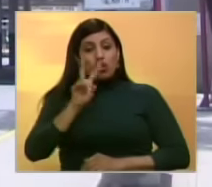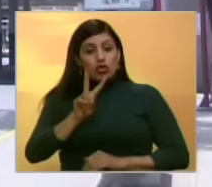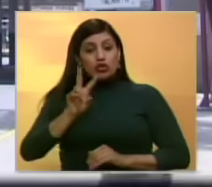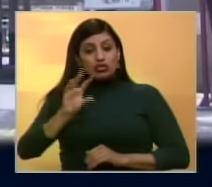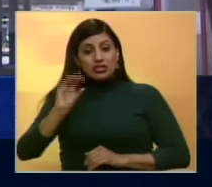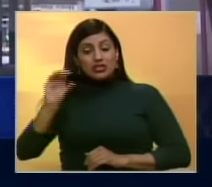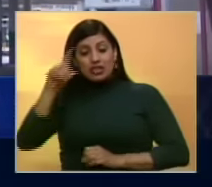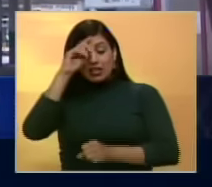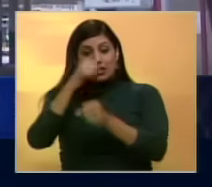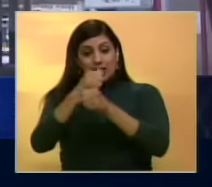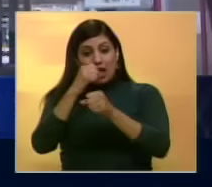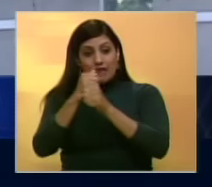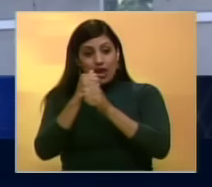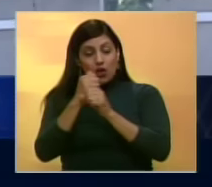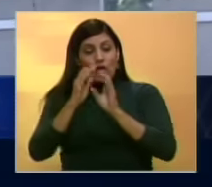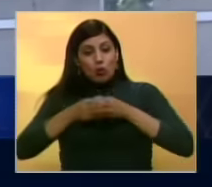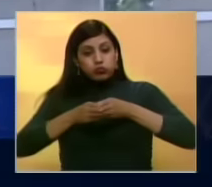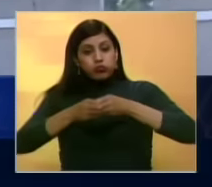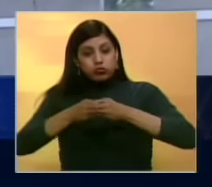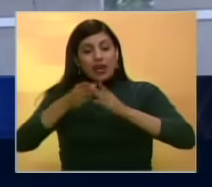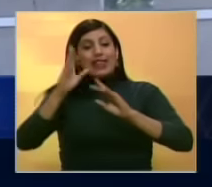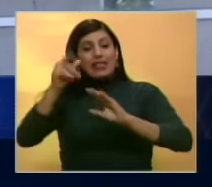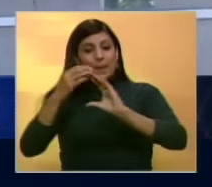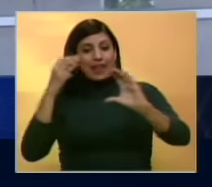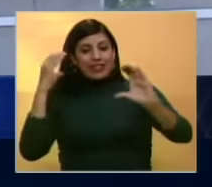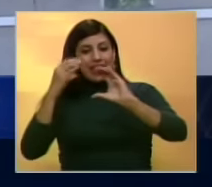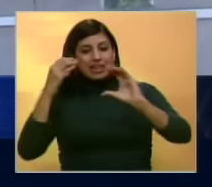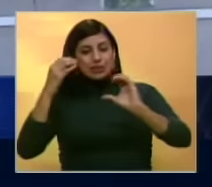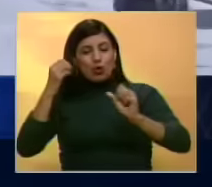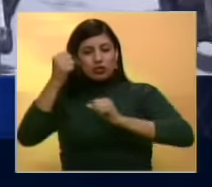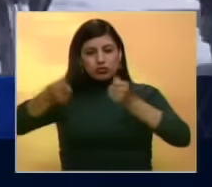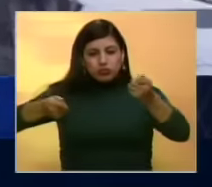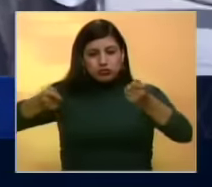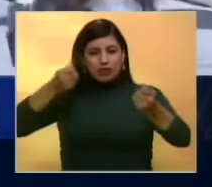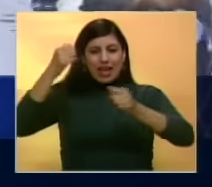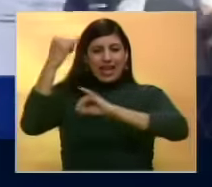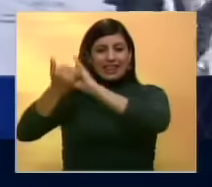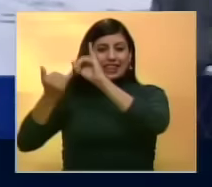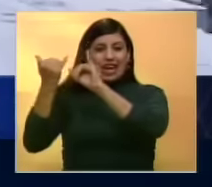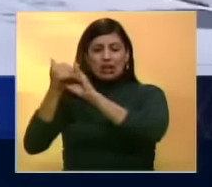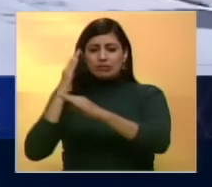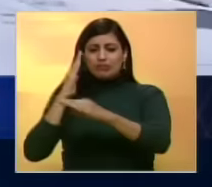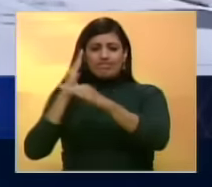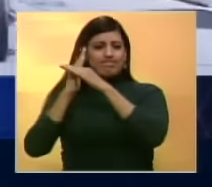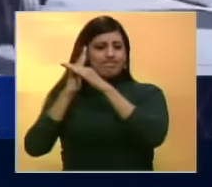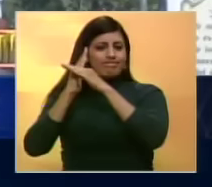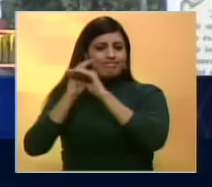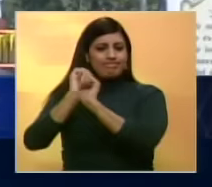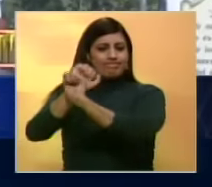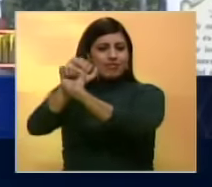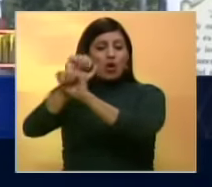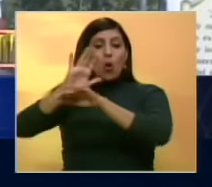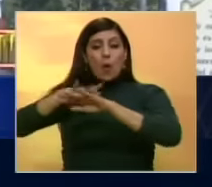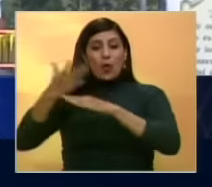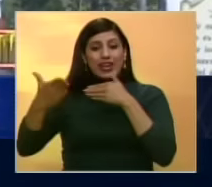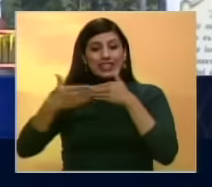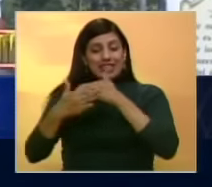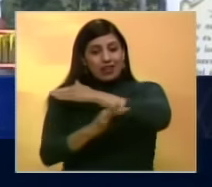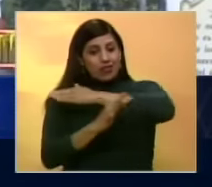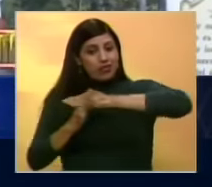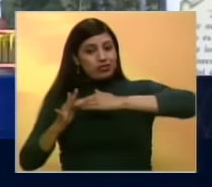operadores aduaneros almacenadoras y Transporte de carga internacional están totalmente paralizados tras cierre de la